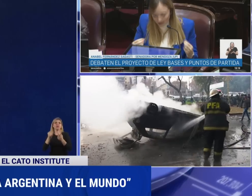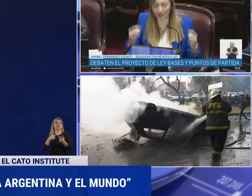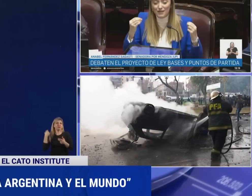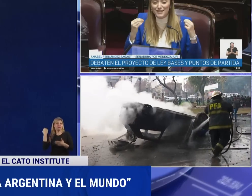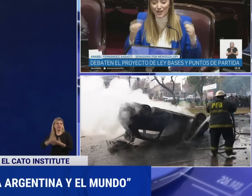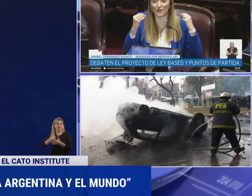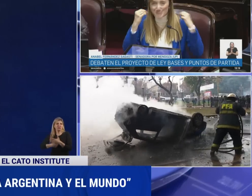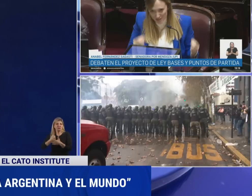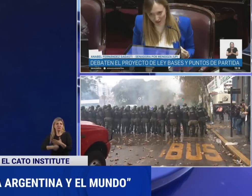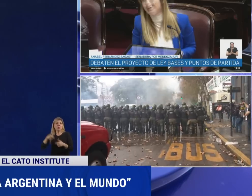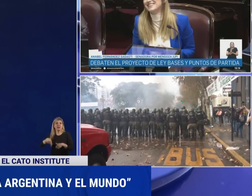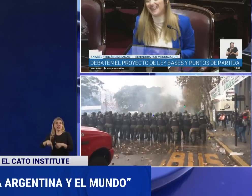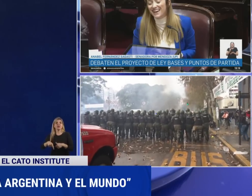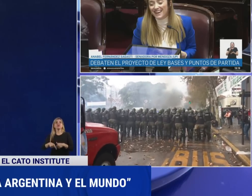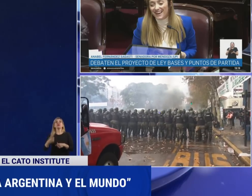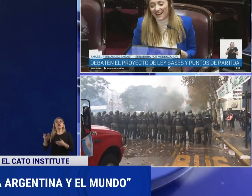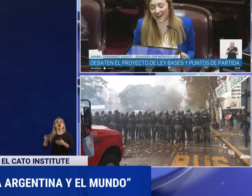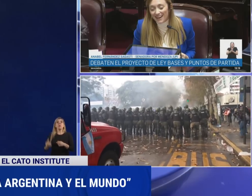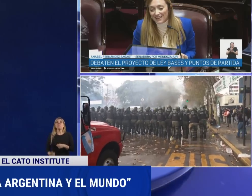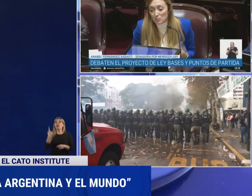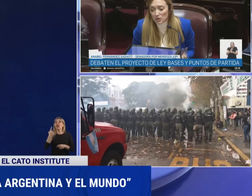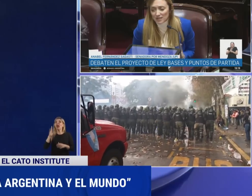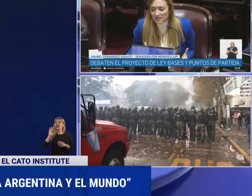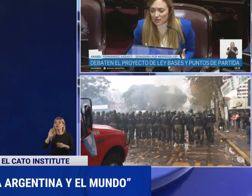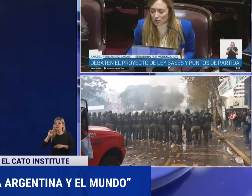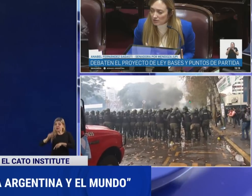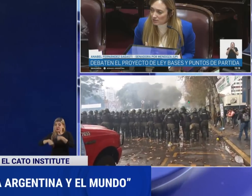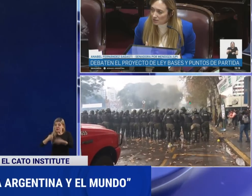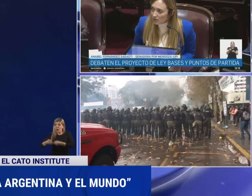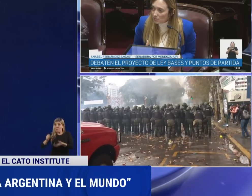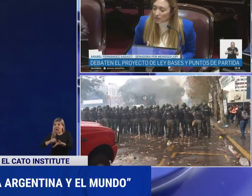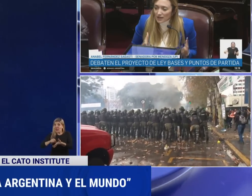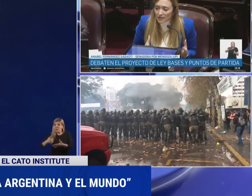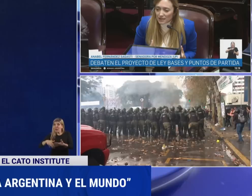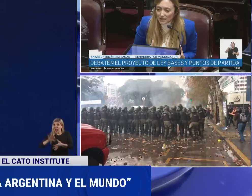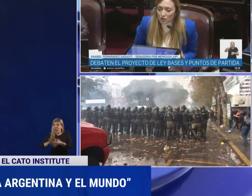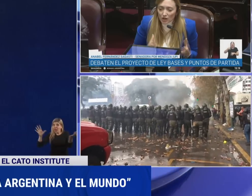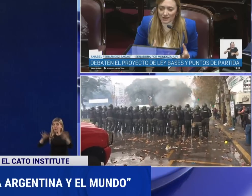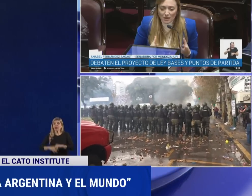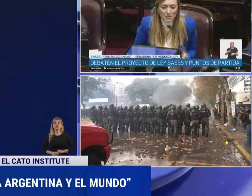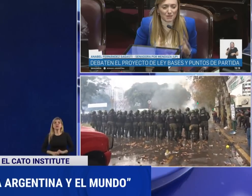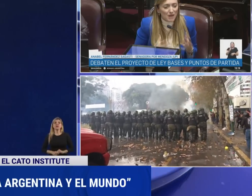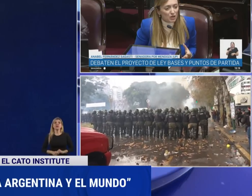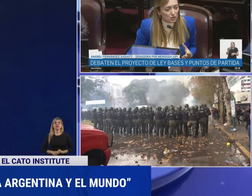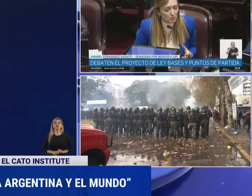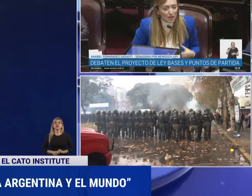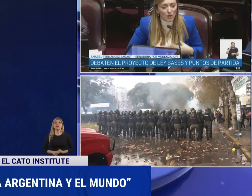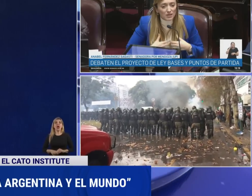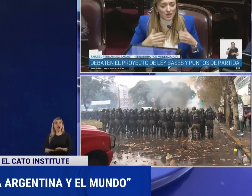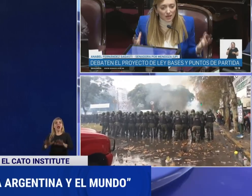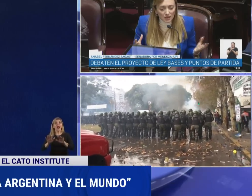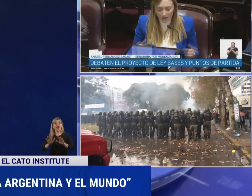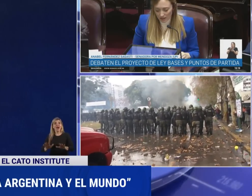primera vez en 150 años nos convertimos cada día en un país más libre. Con estas